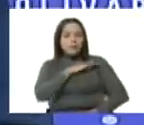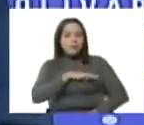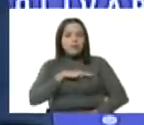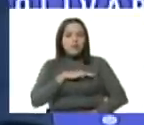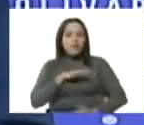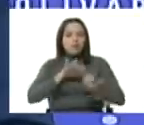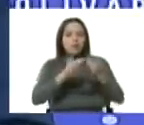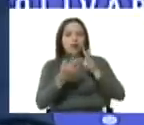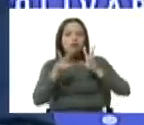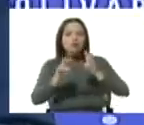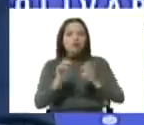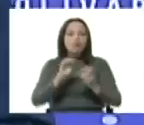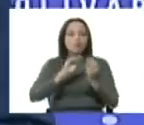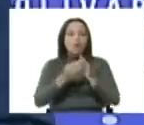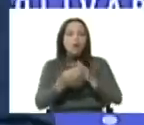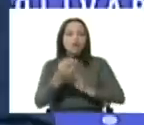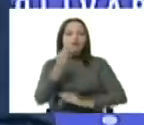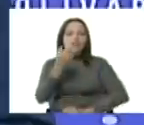por ejemplo,